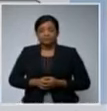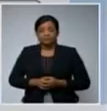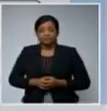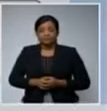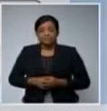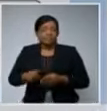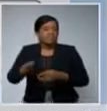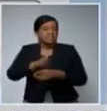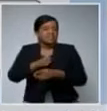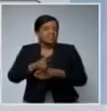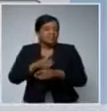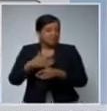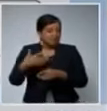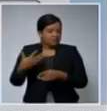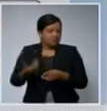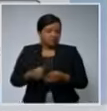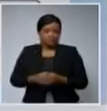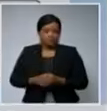tener